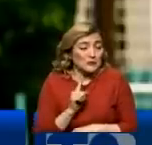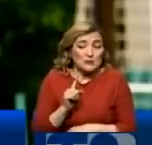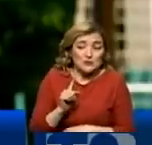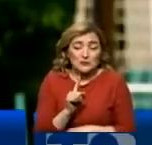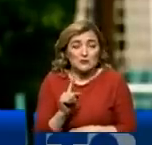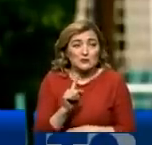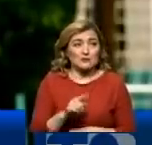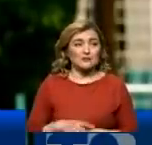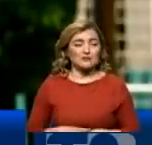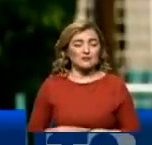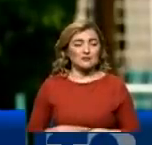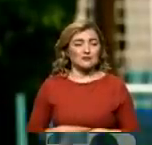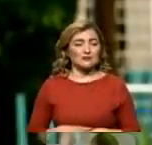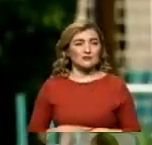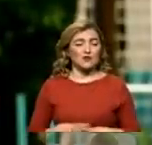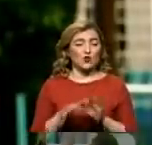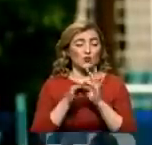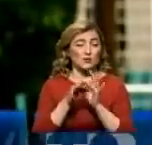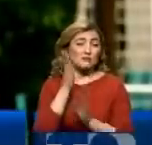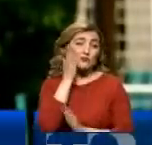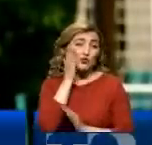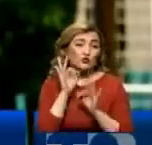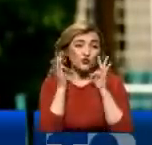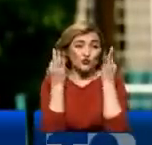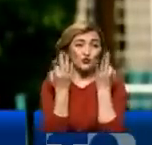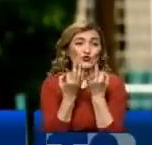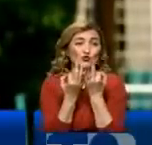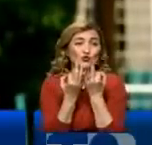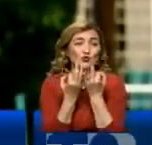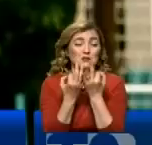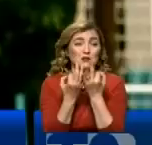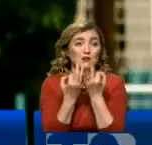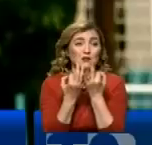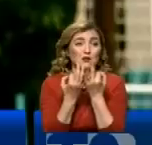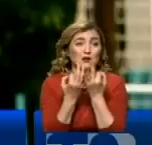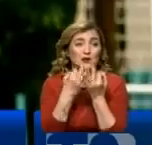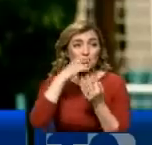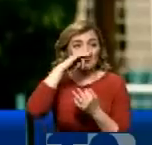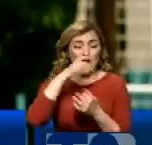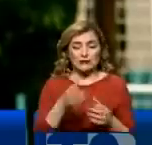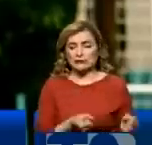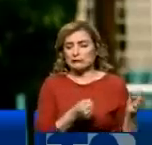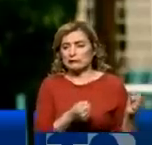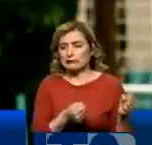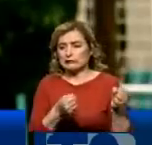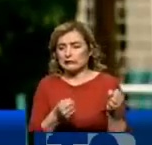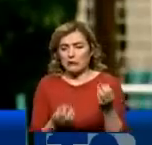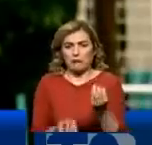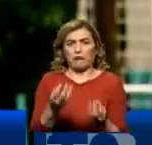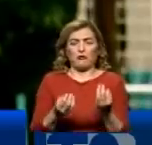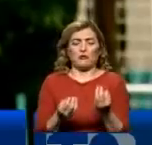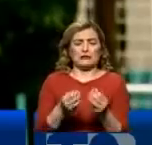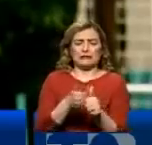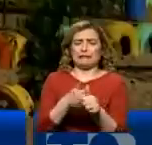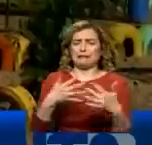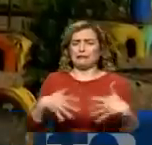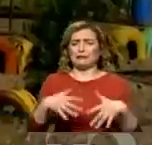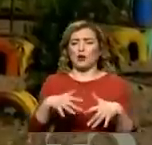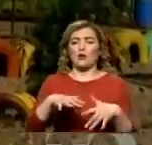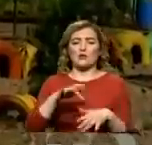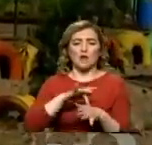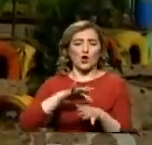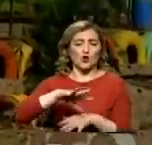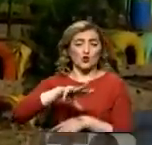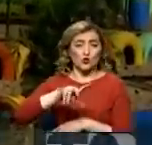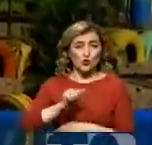Sí, hubo un accidente, una compañera, madre, familia, mismo, casi se incendia para llevar a los niños allá a la Chanchán. Sí, peligroso, también roban por ahí, así. La